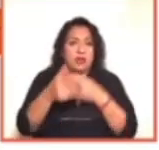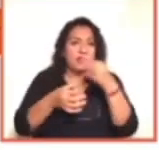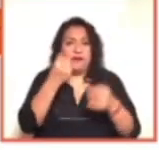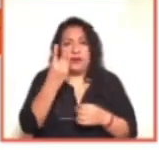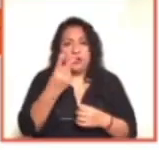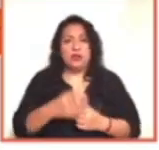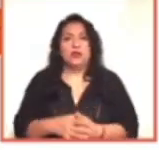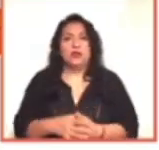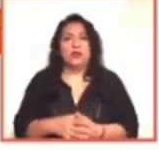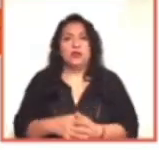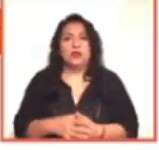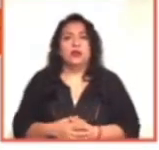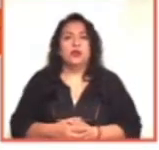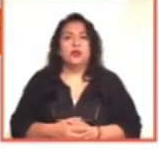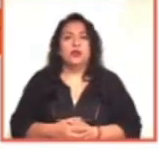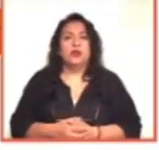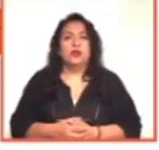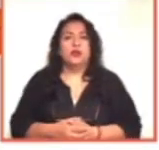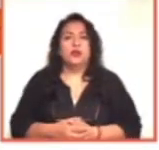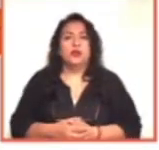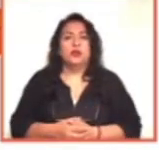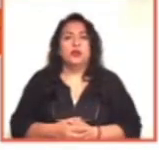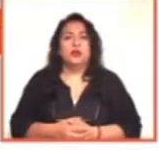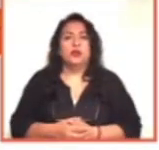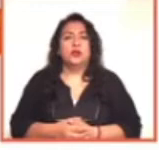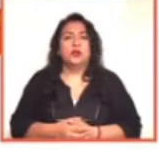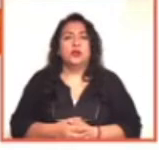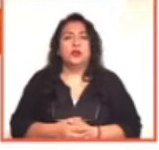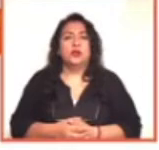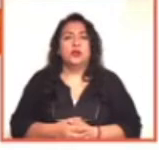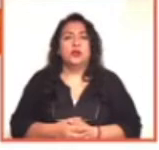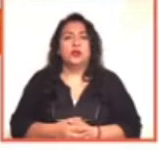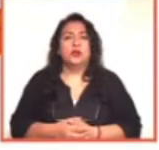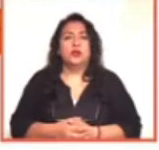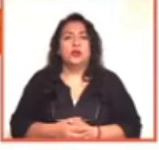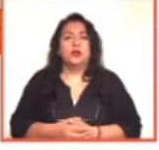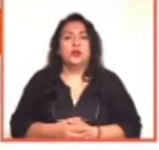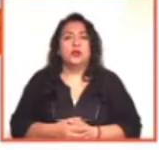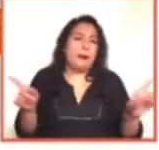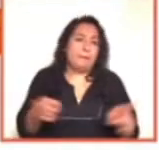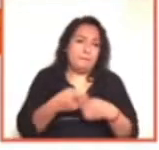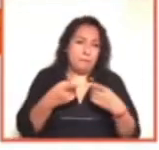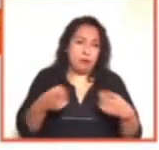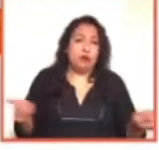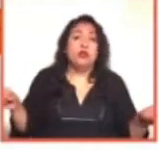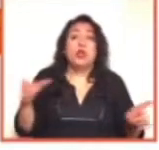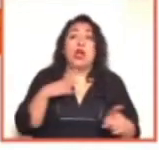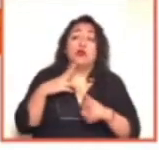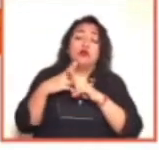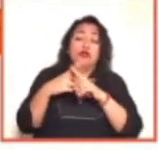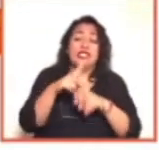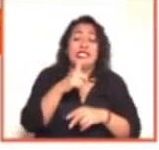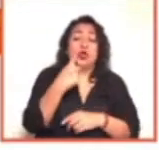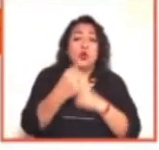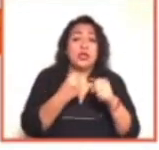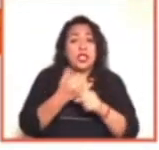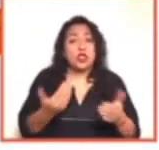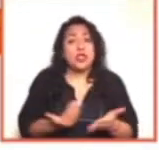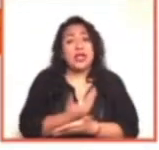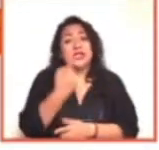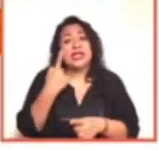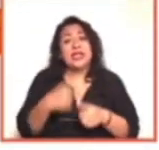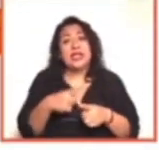22. Ya nos vamos a despedir con musiquita, porque se cumplen 101 años del natalicio del gran cronista